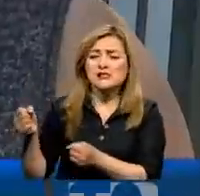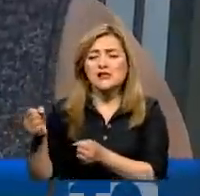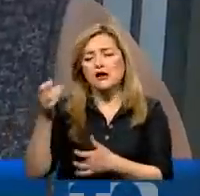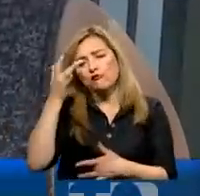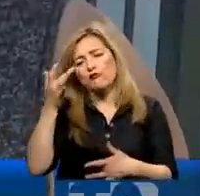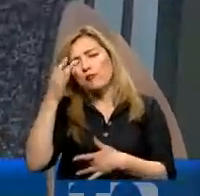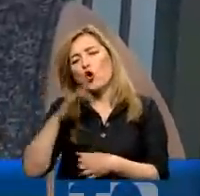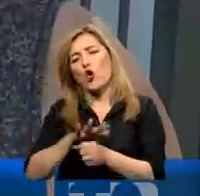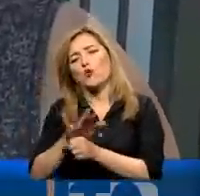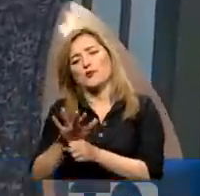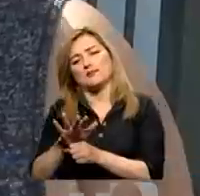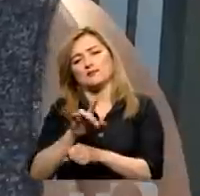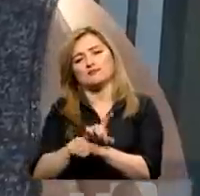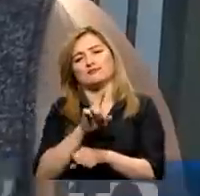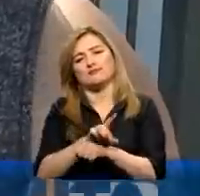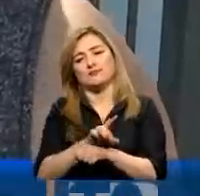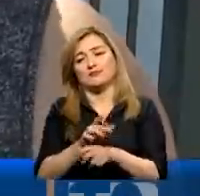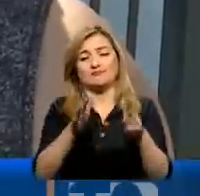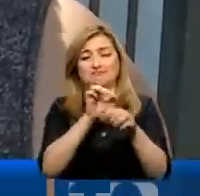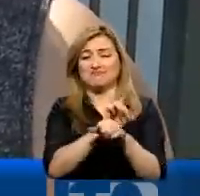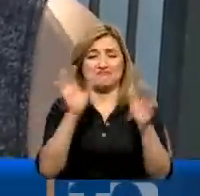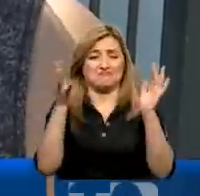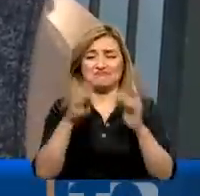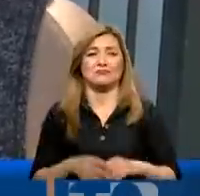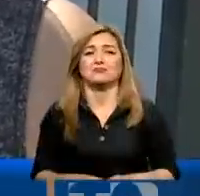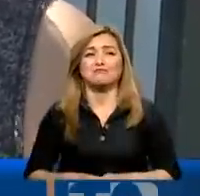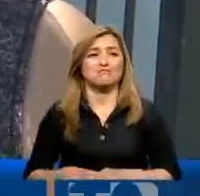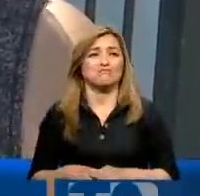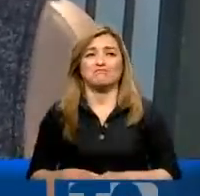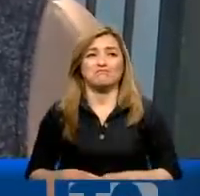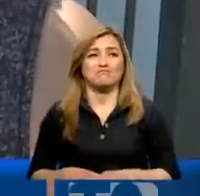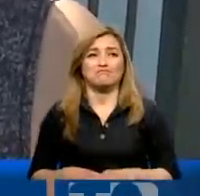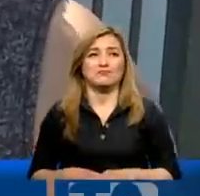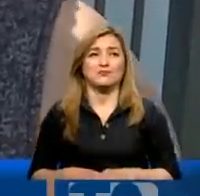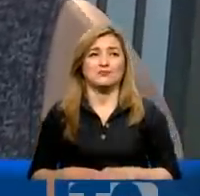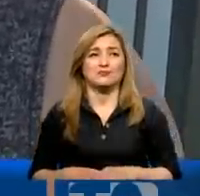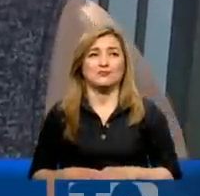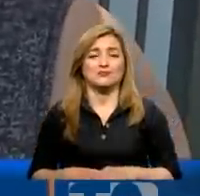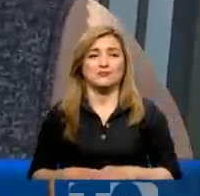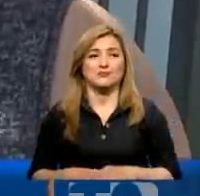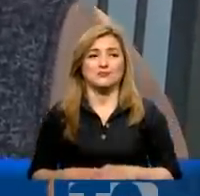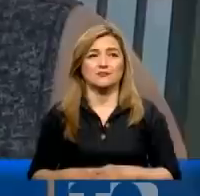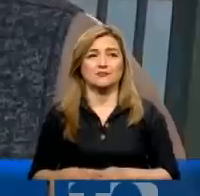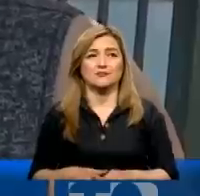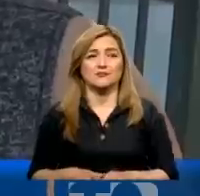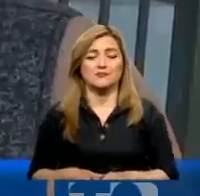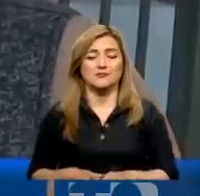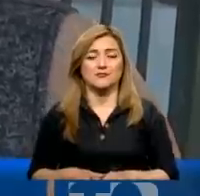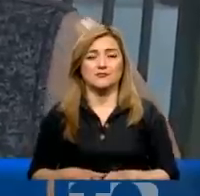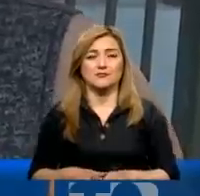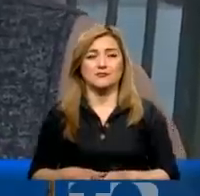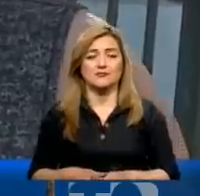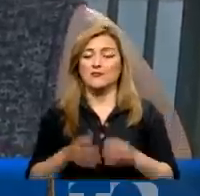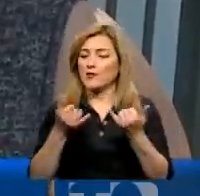Él es médico, pero realmente ni para los médicos hay la disponibilidad, no hay privilegios para nadie,